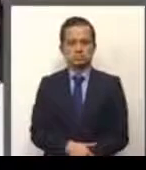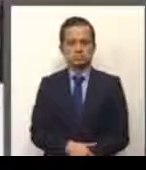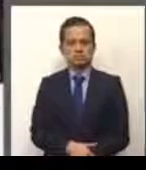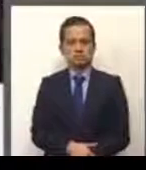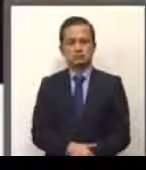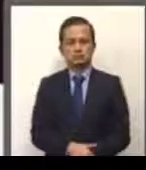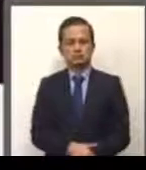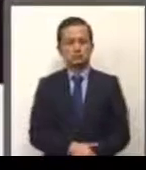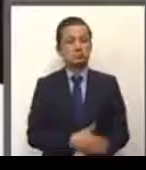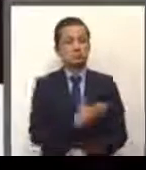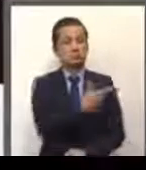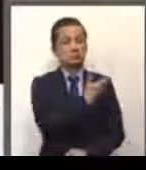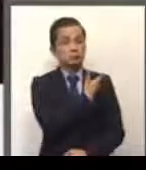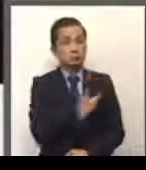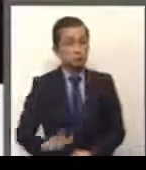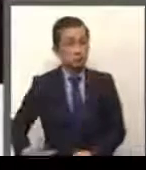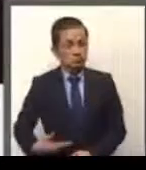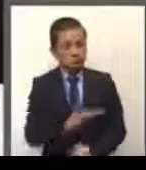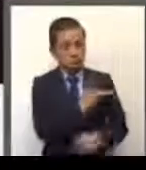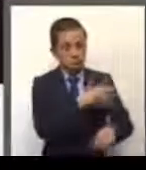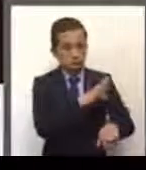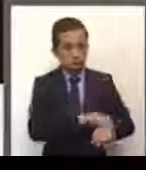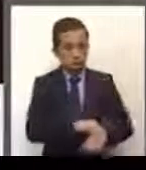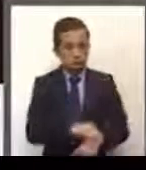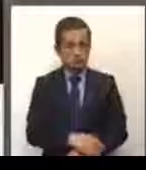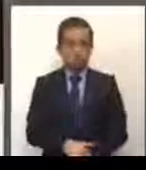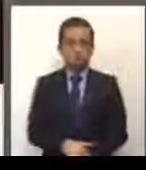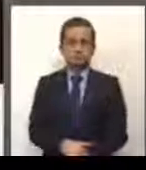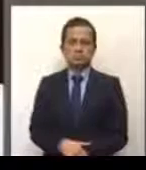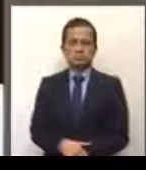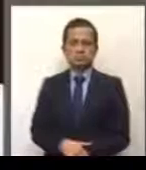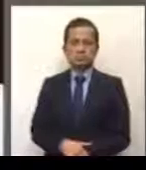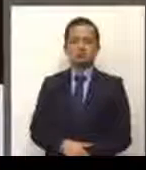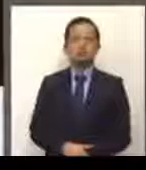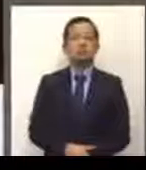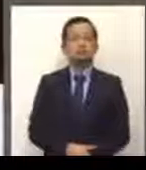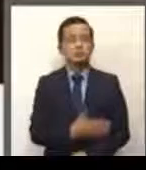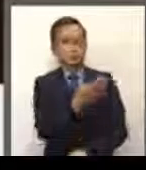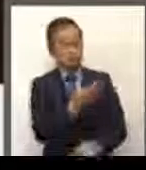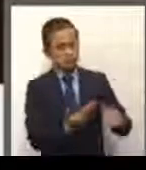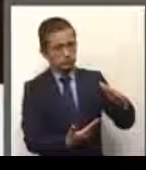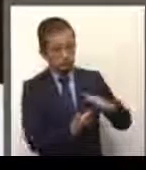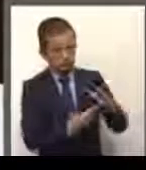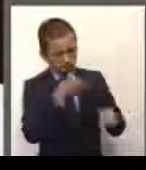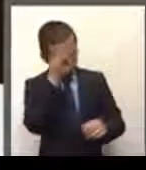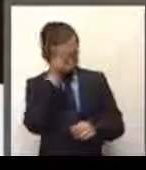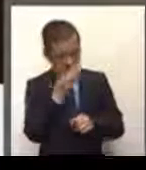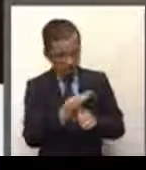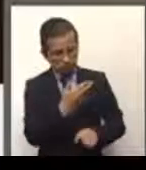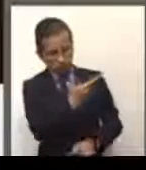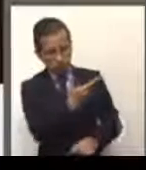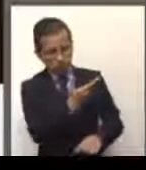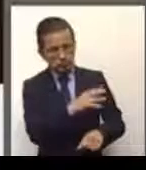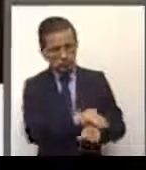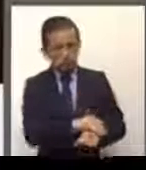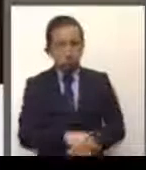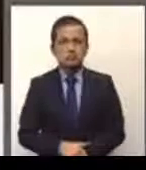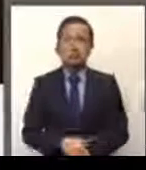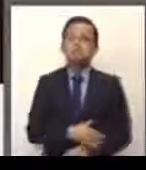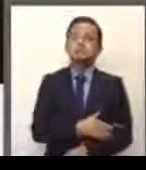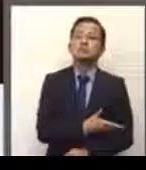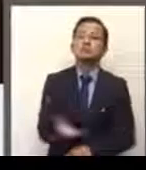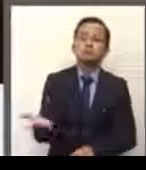Con el permiso de la presidencia e integrantes de la mesa directiva, compañeras y